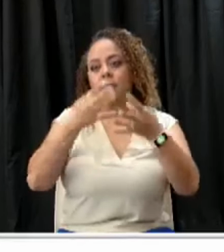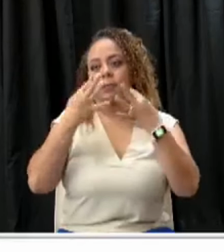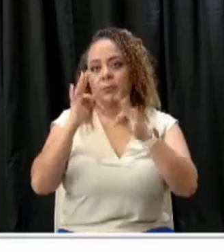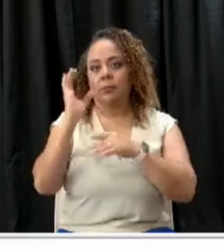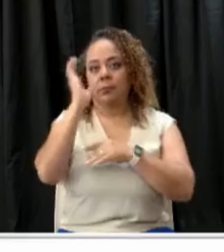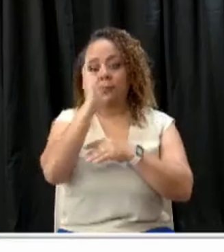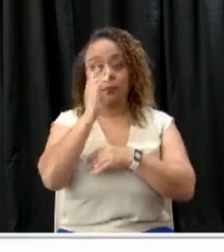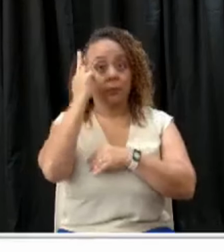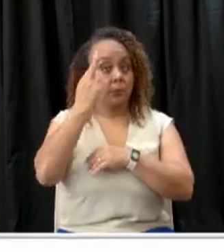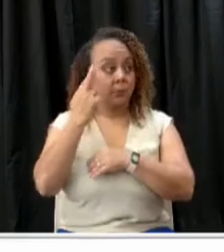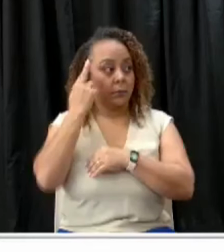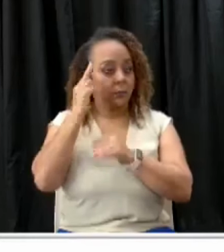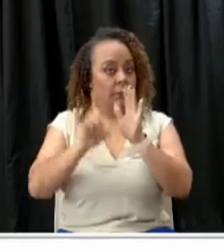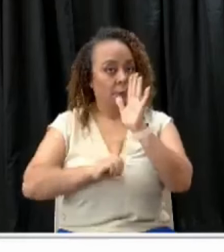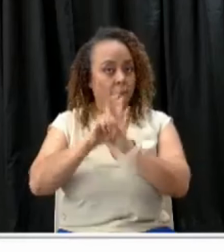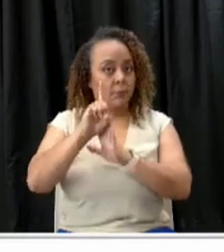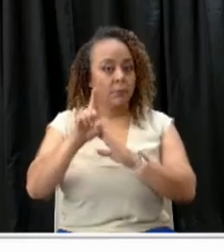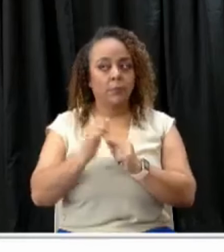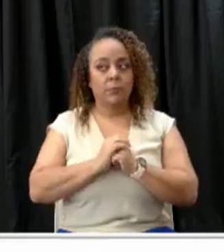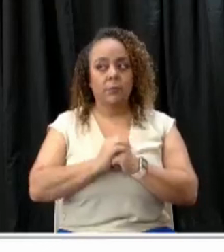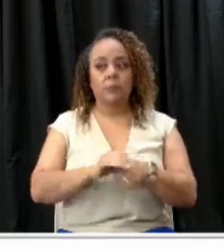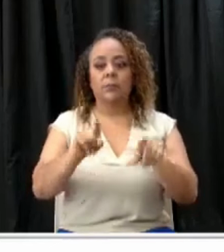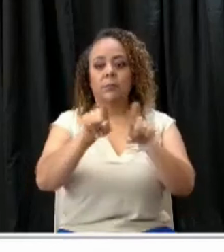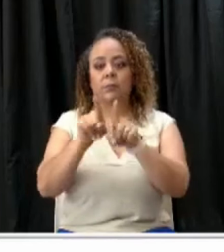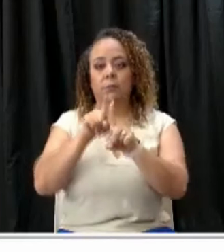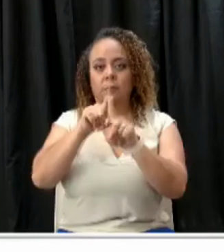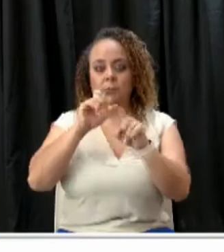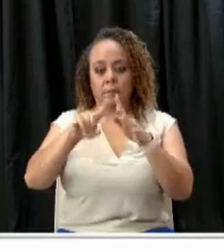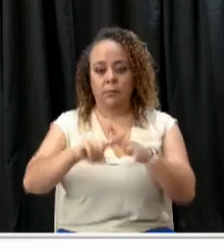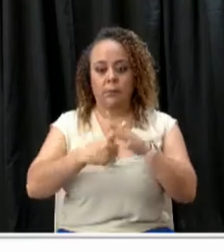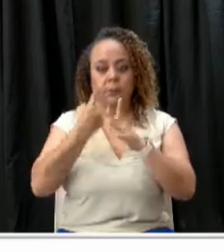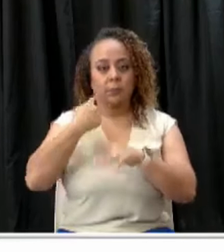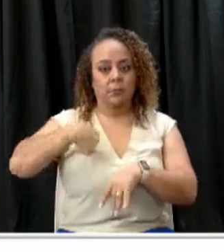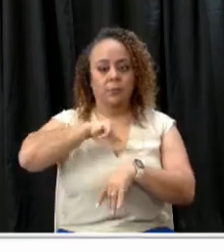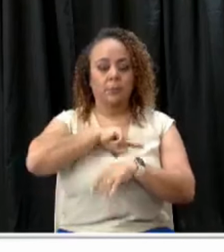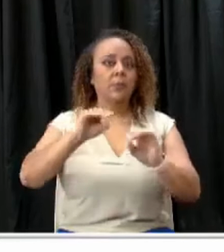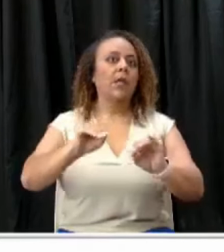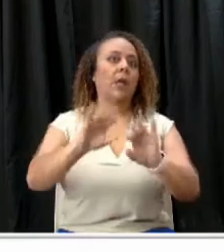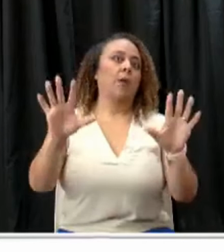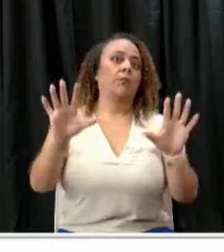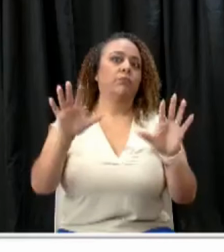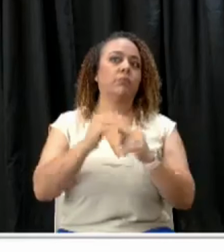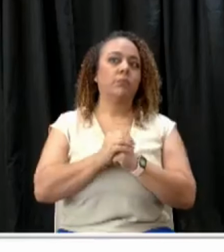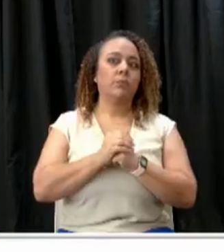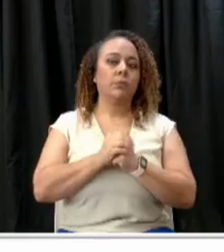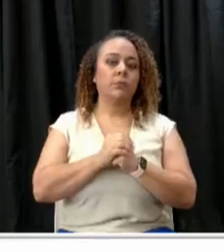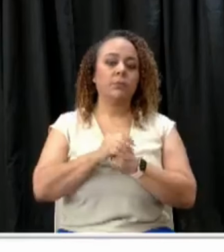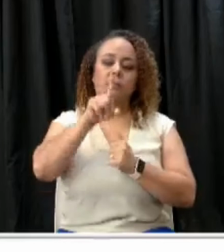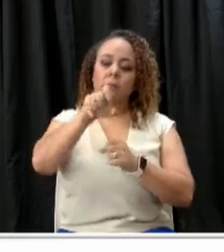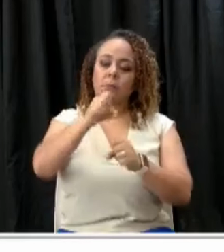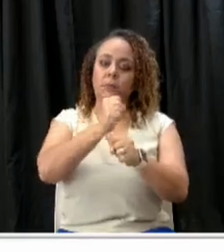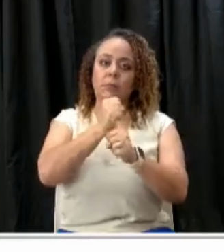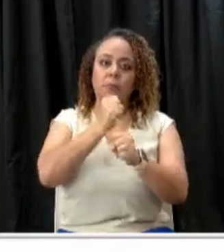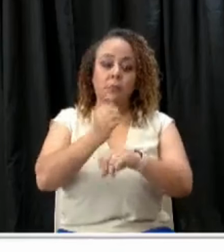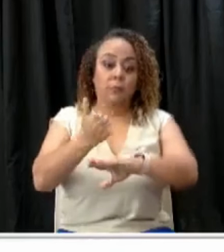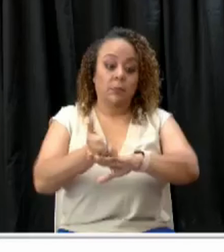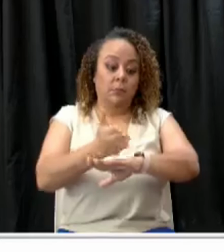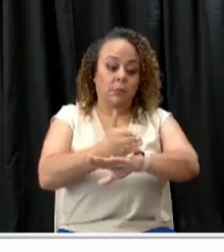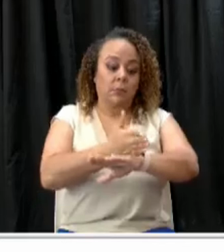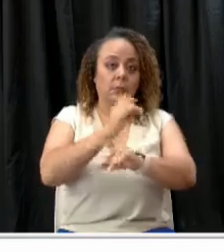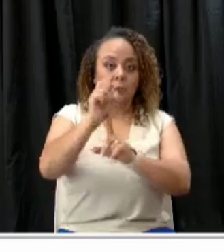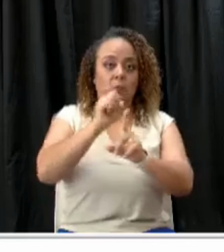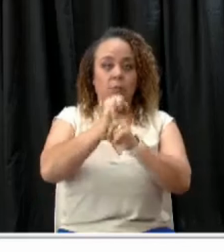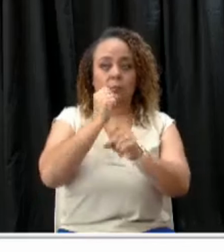buscar las causas que la estaban desarrollando, también desde el principio para nosotros fue muy claro que había que trabajar en la mejora de las